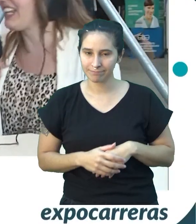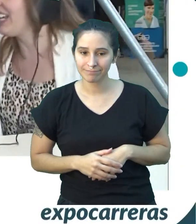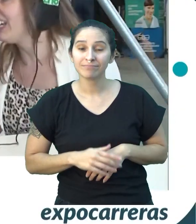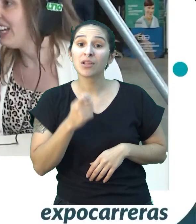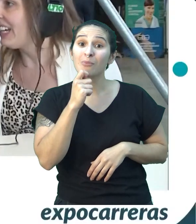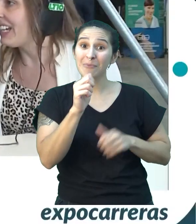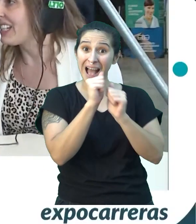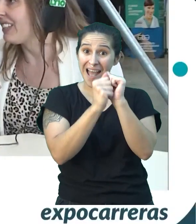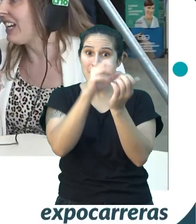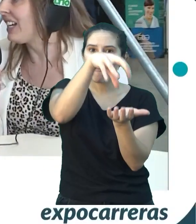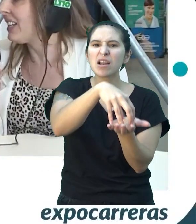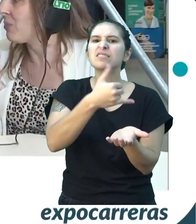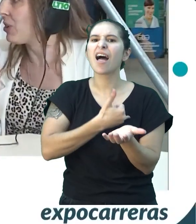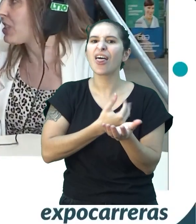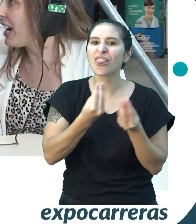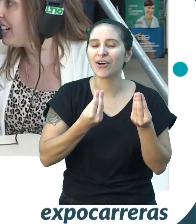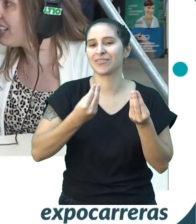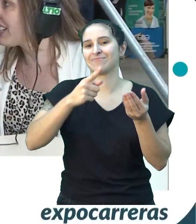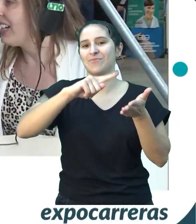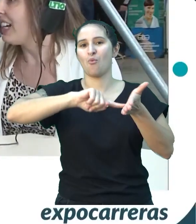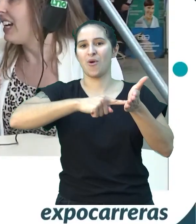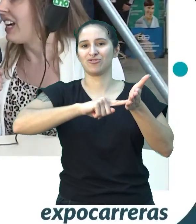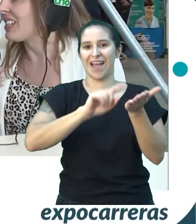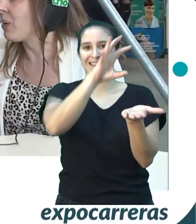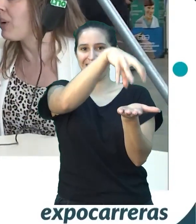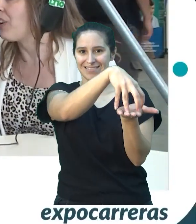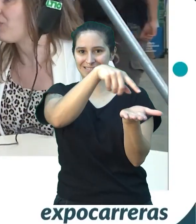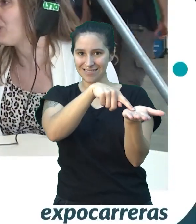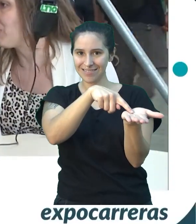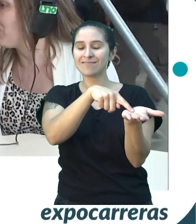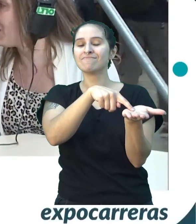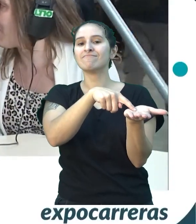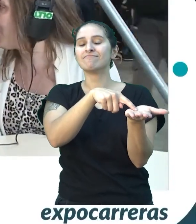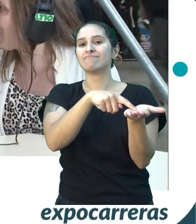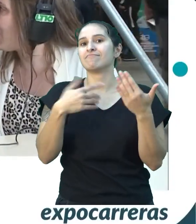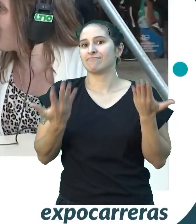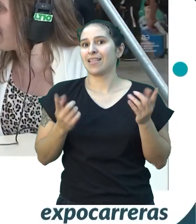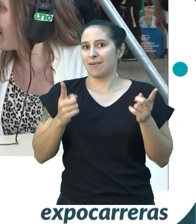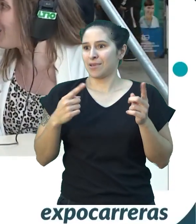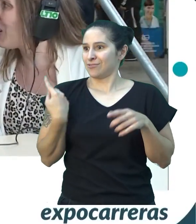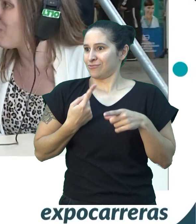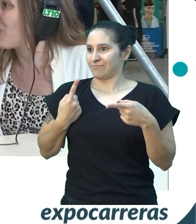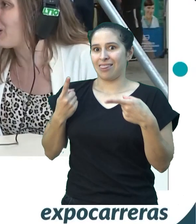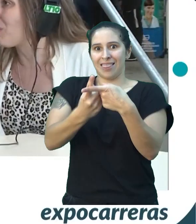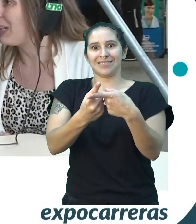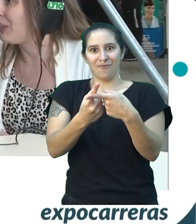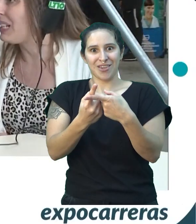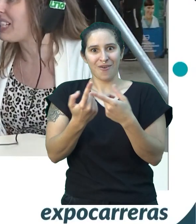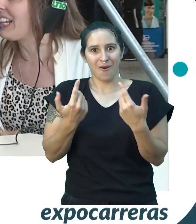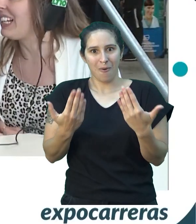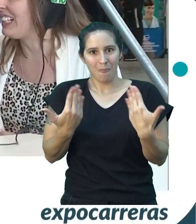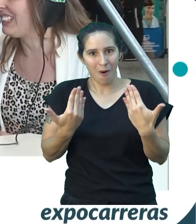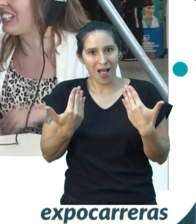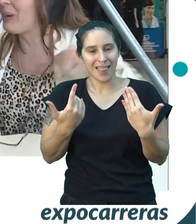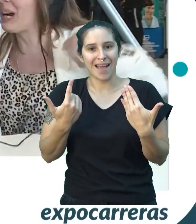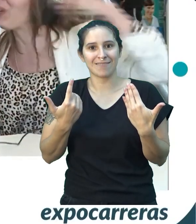sede central en Buenos Aires, así que bueno, fue también un desafío creo para ellos el poder compatibilizar,